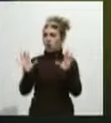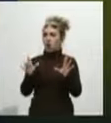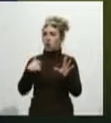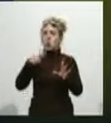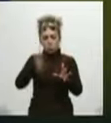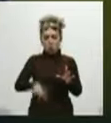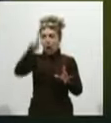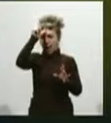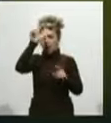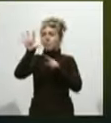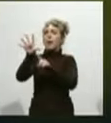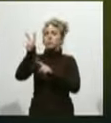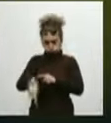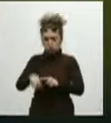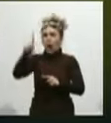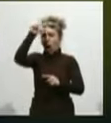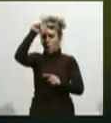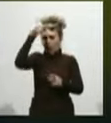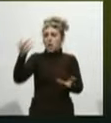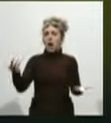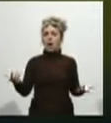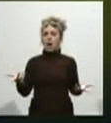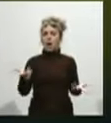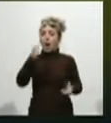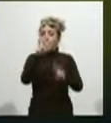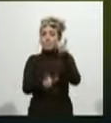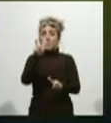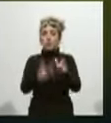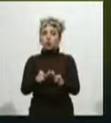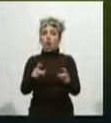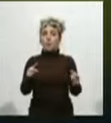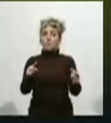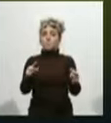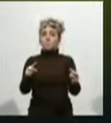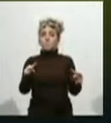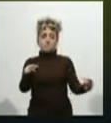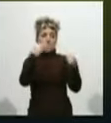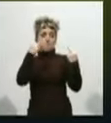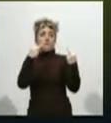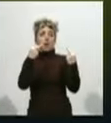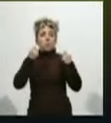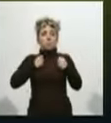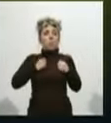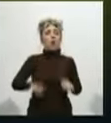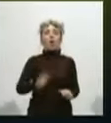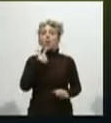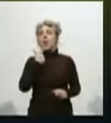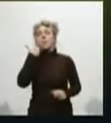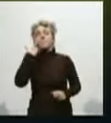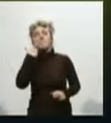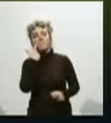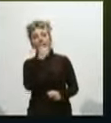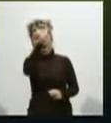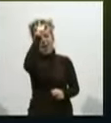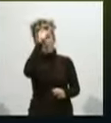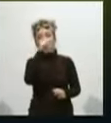de Alemania. Dice, oh, ya me imagino que será alemán de Alemania. Y dice, es que la gente cuando verme en Puerto del Carmen, decirme ahí venir el alemán de los cojones. A